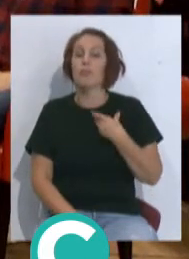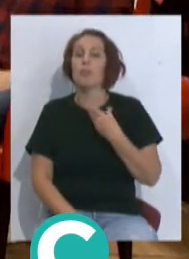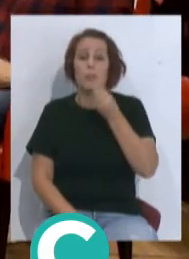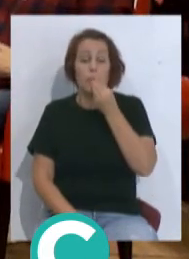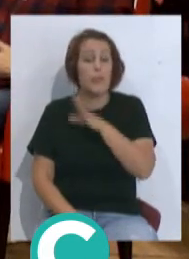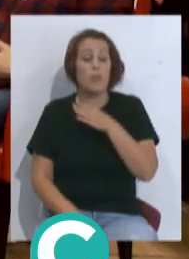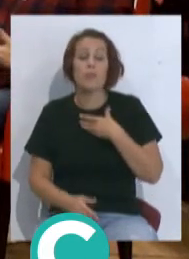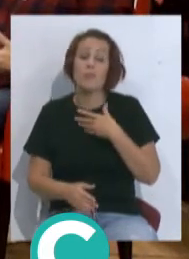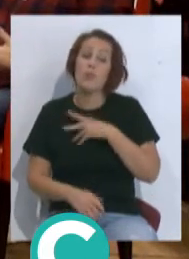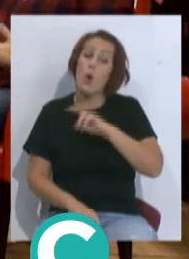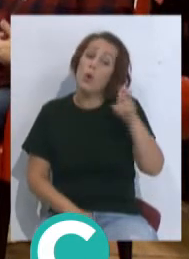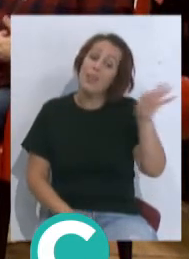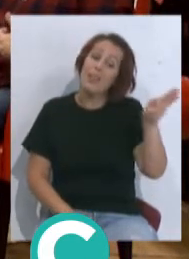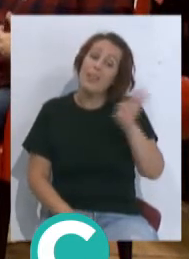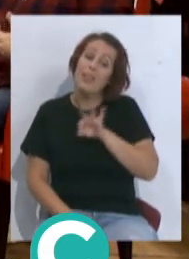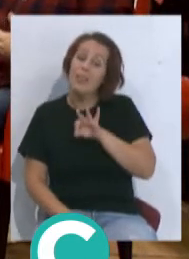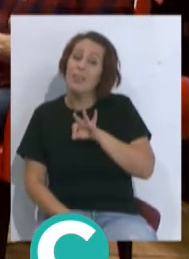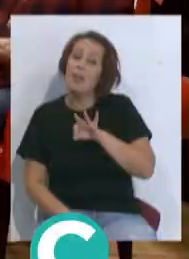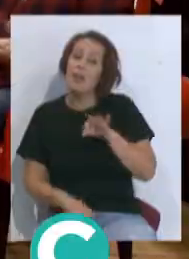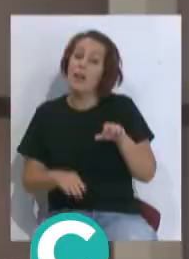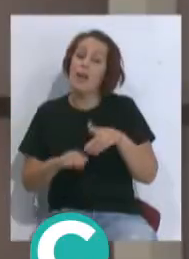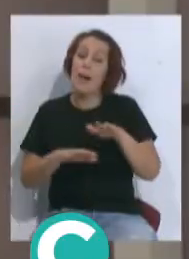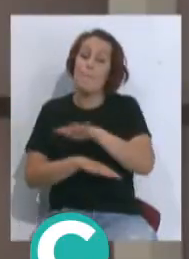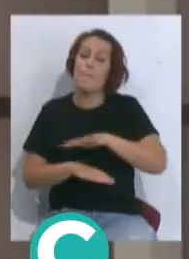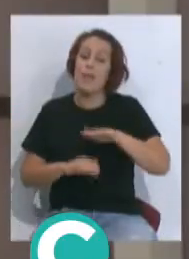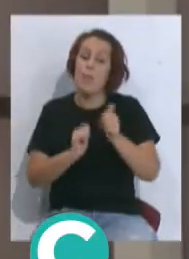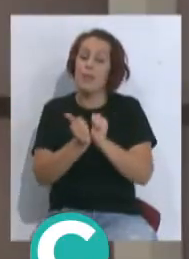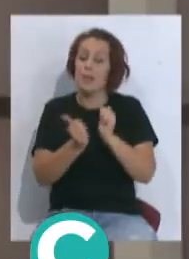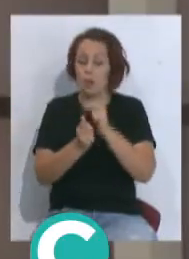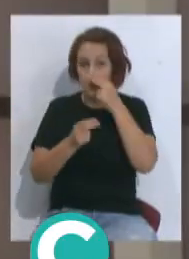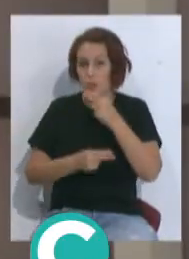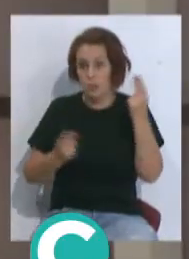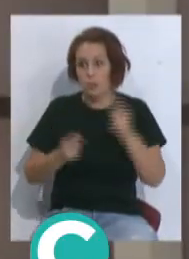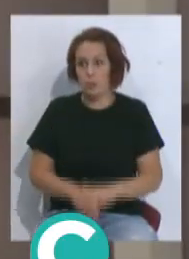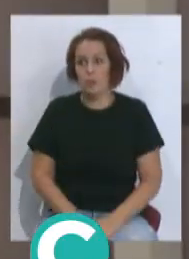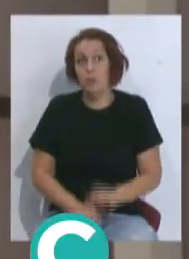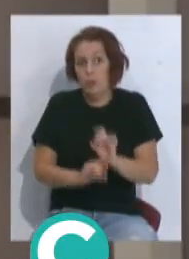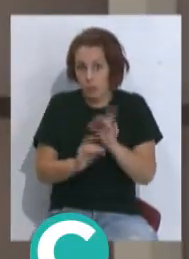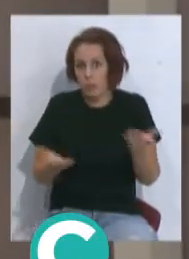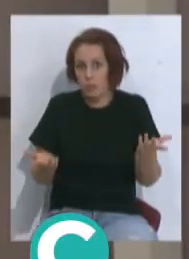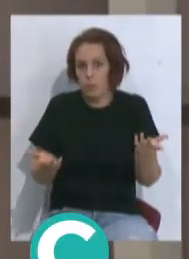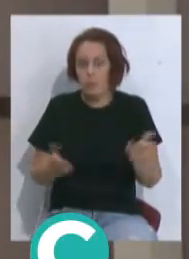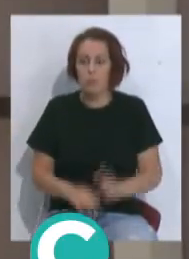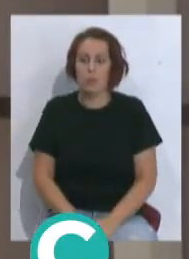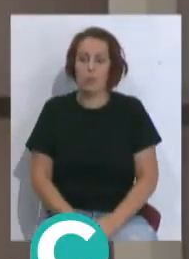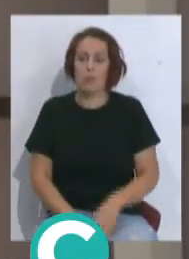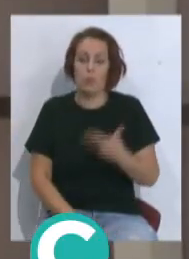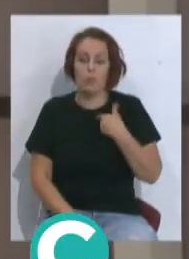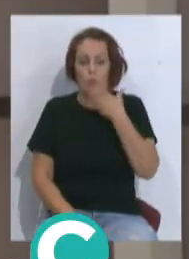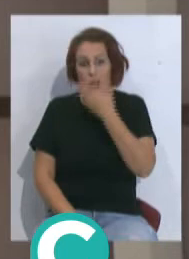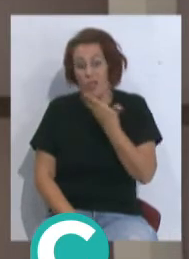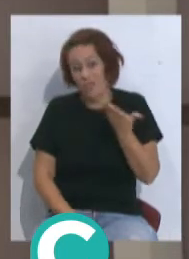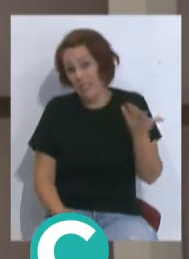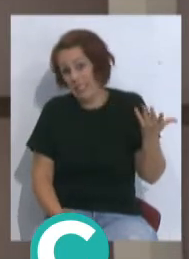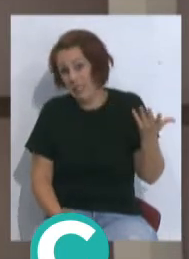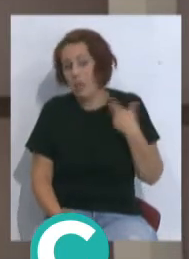una alternativa de cesión de espacio. De cesión de espacio públicos. Claro, ¿no? Evidentemente, ¿no? De los que realmente, pues bueno, los colegios. Yo creo